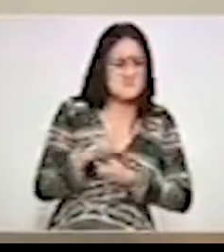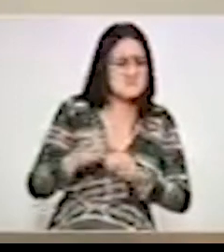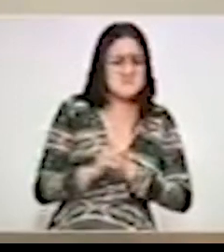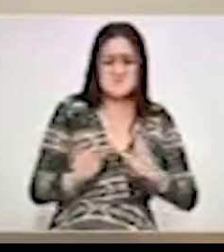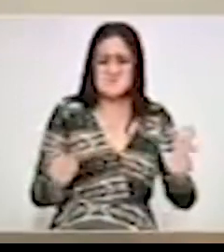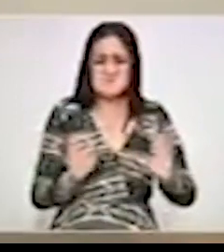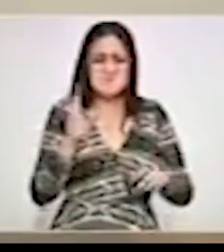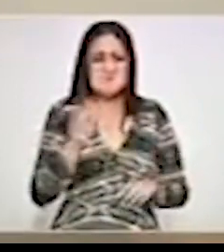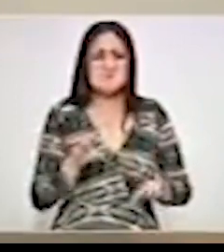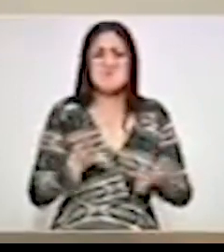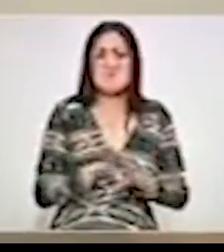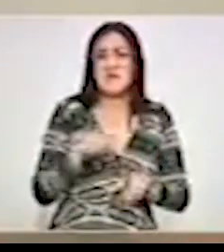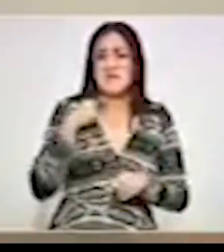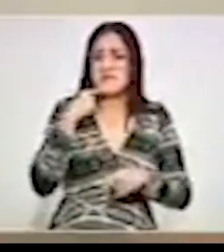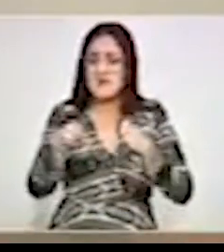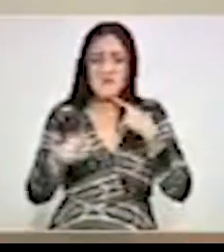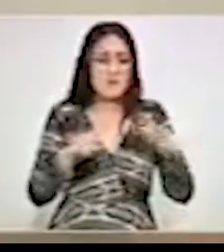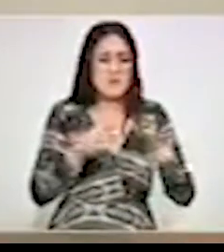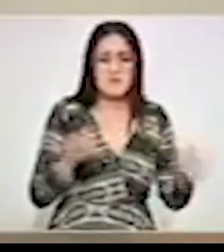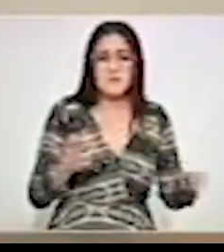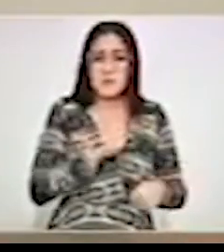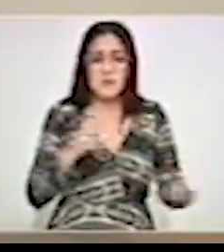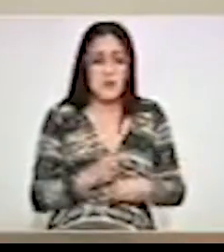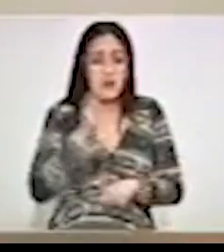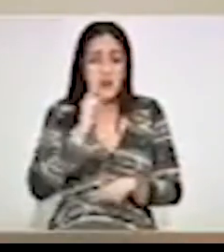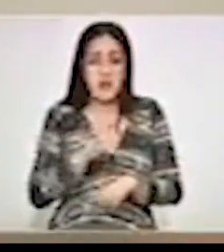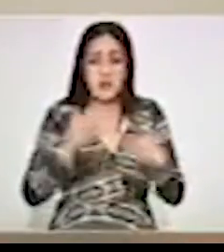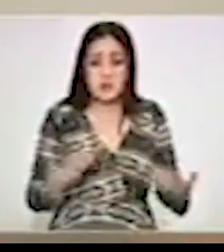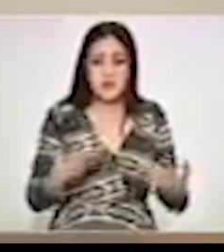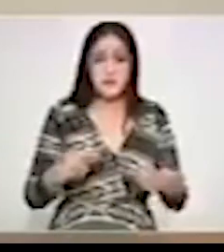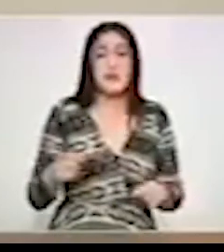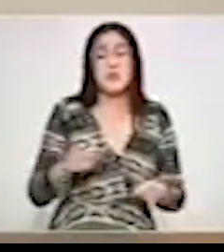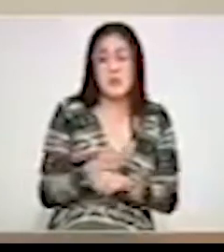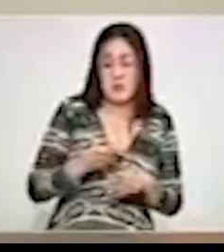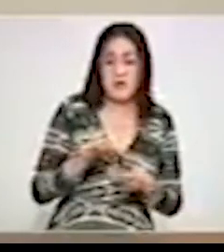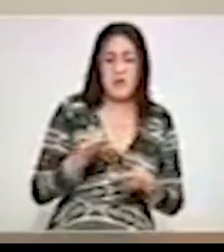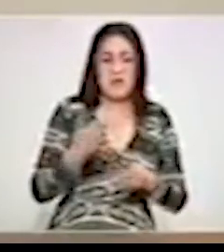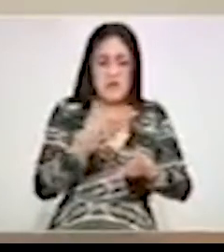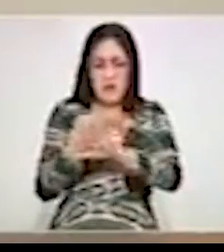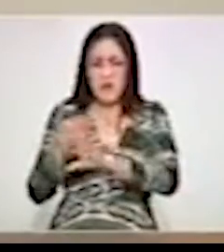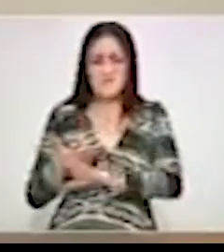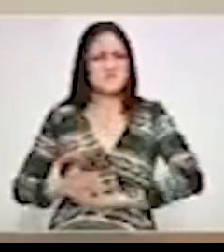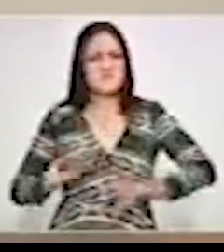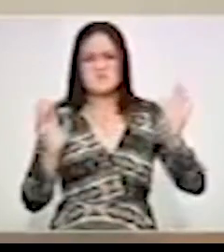No hay la advertencia de que pueda ocurrir hechos violentos,